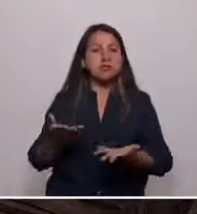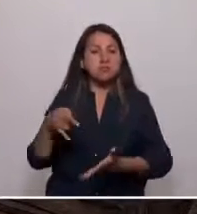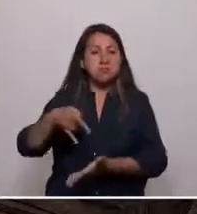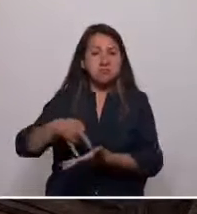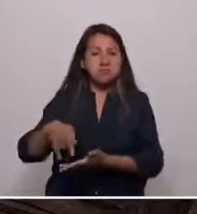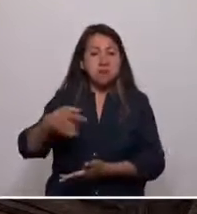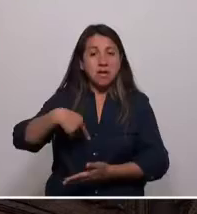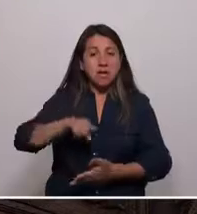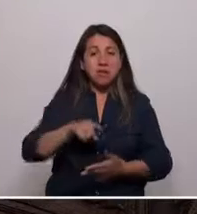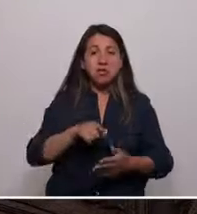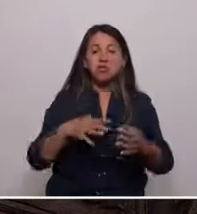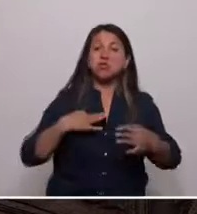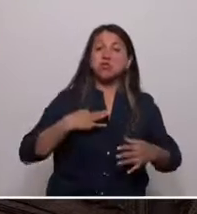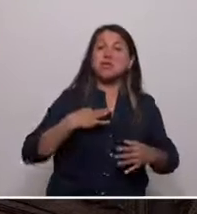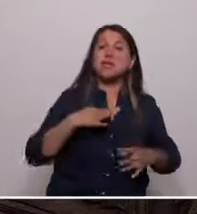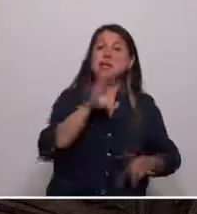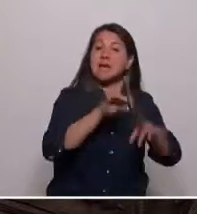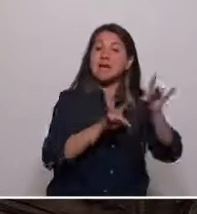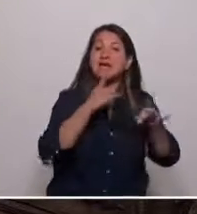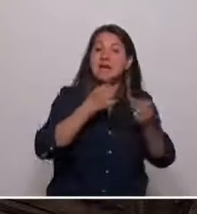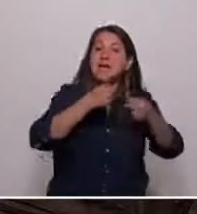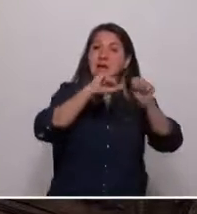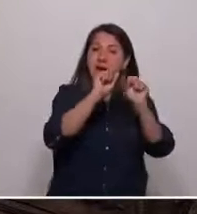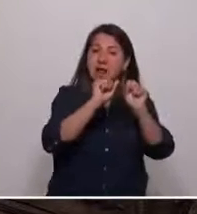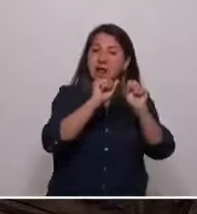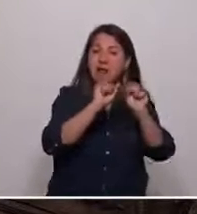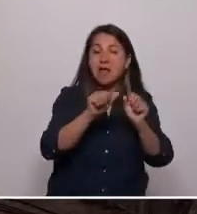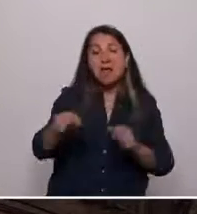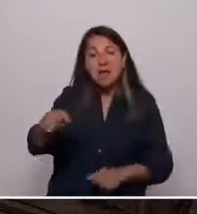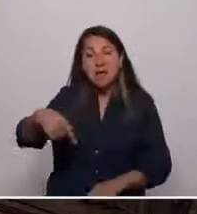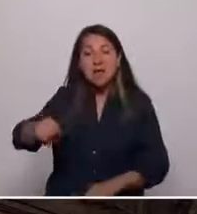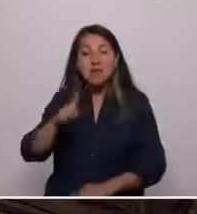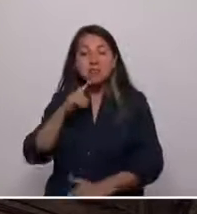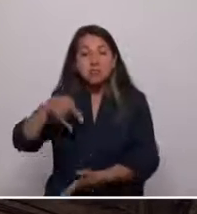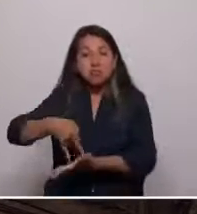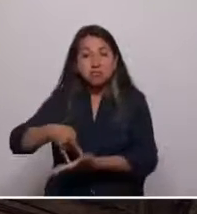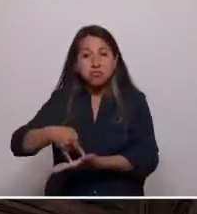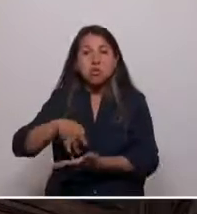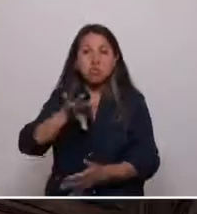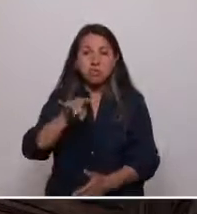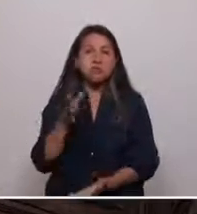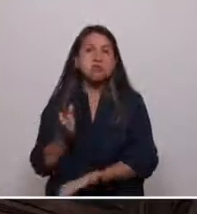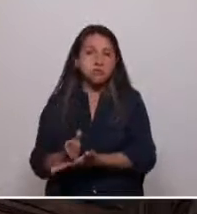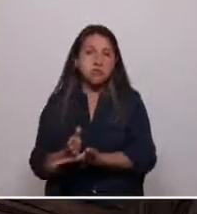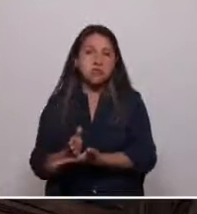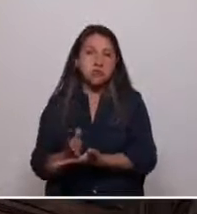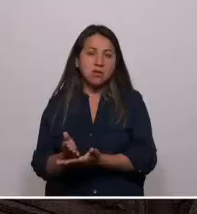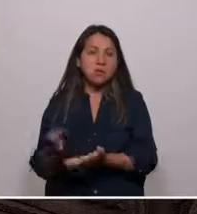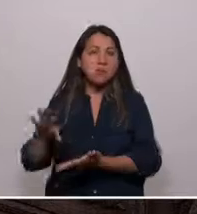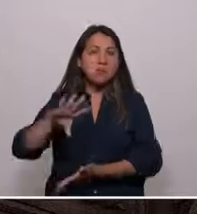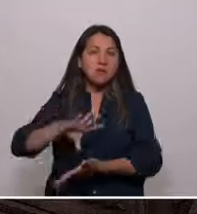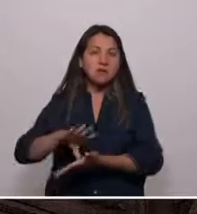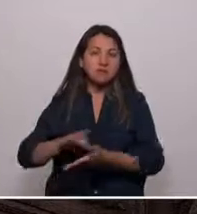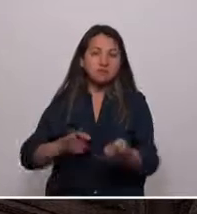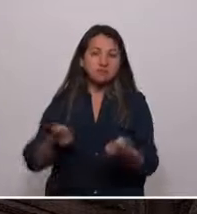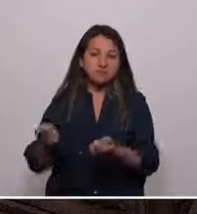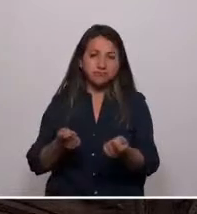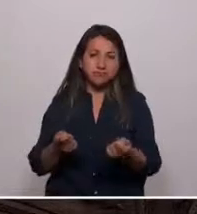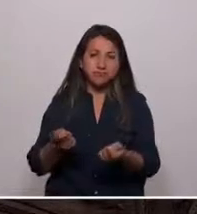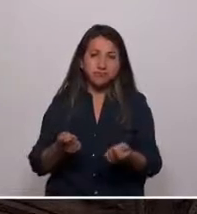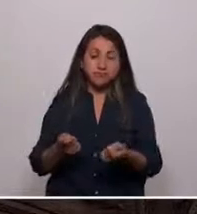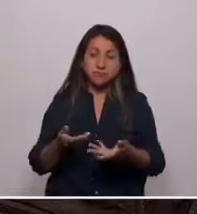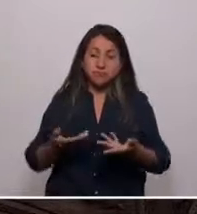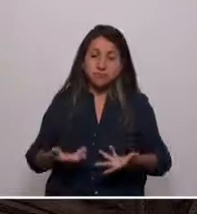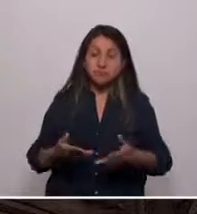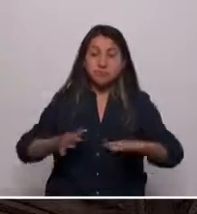elige de entre ellos a los ganadores y ellos son finalmente quienes toman las decisiones del país, circunscribiendo la